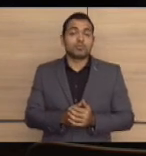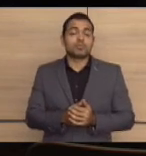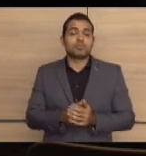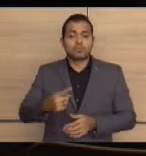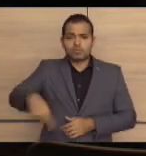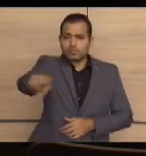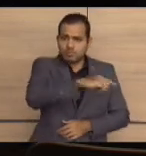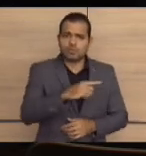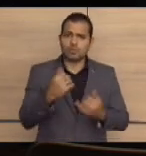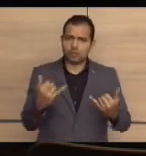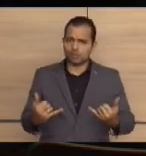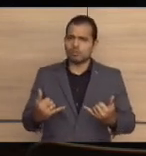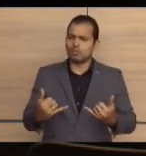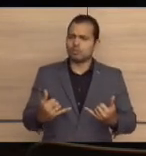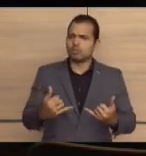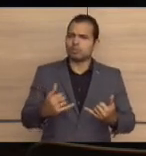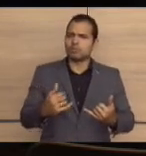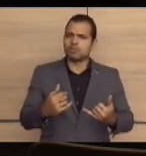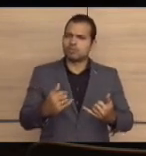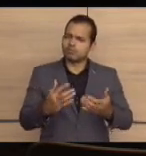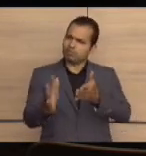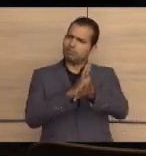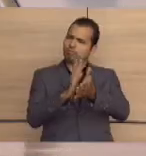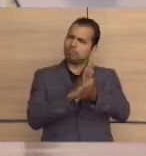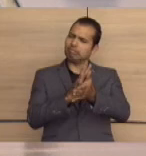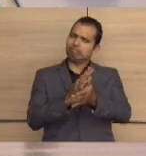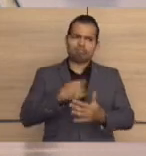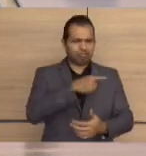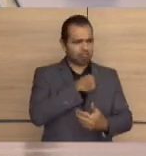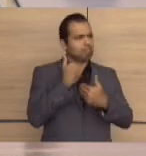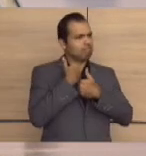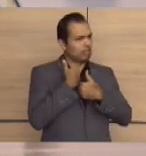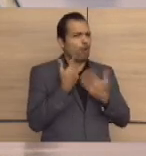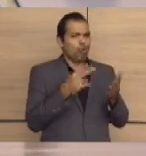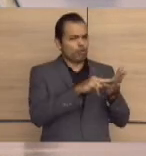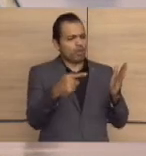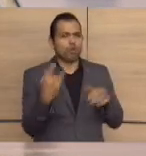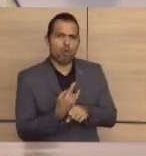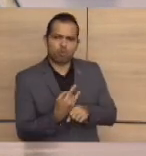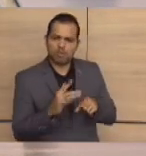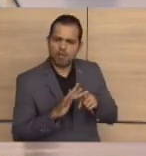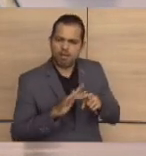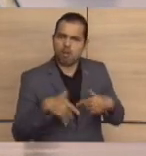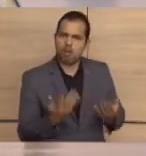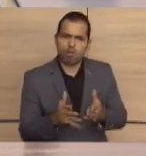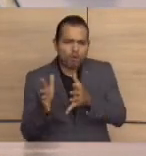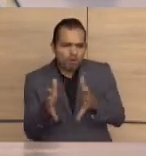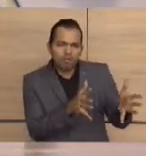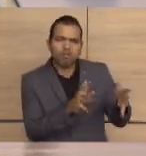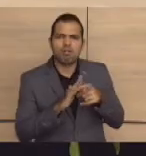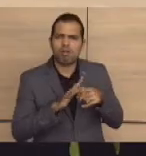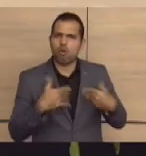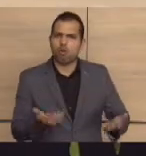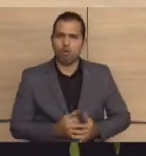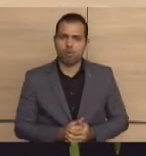cómo abrimos, cómo usamos la tecnología. Este encuentro físico uno a uno es muy enriquecedor. Ver la diversidad